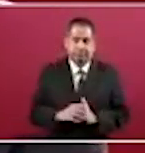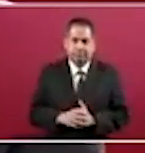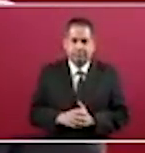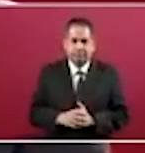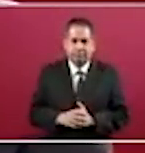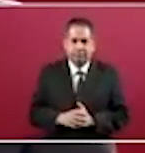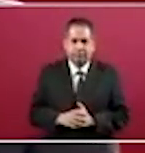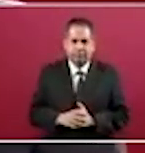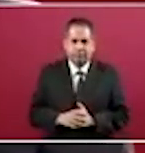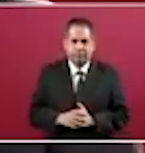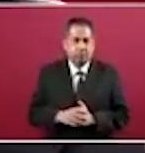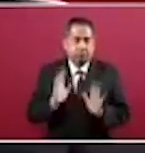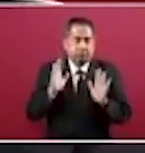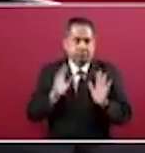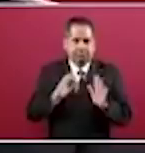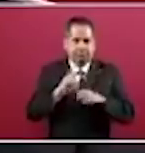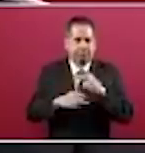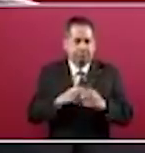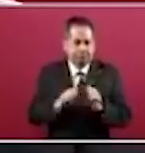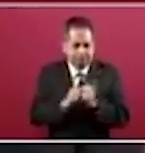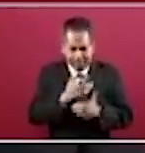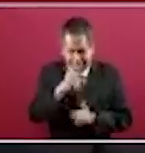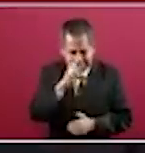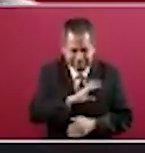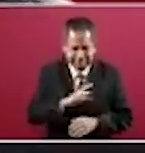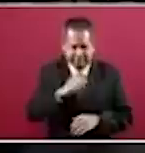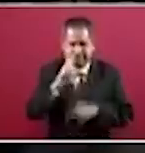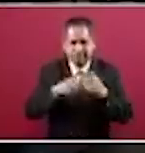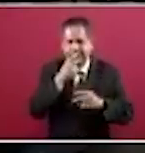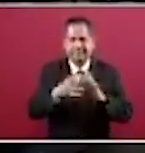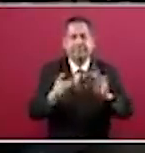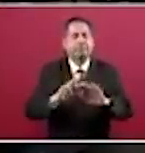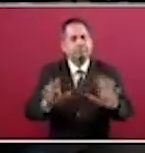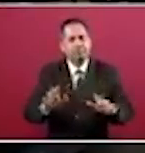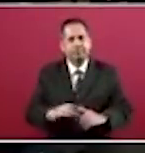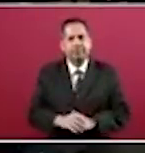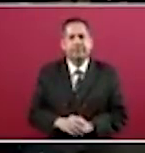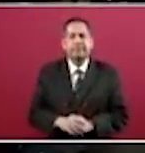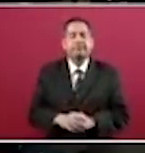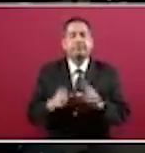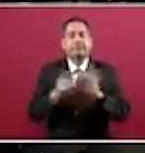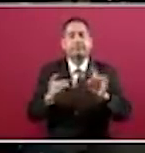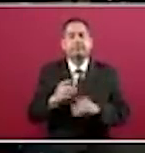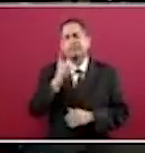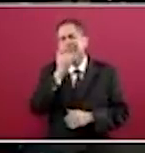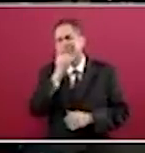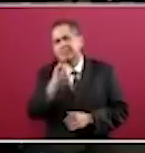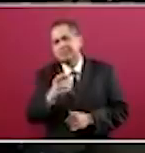Ahí sí les bateo cariñosamente. Bueno,